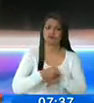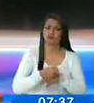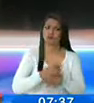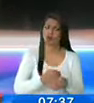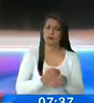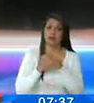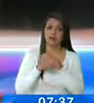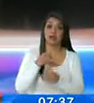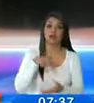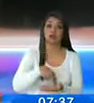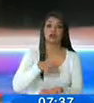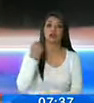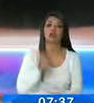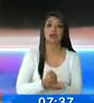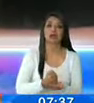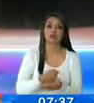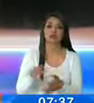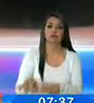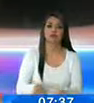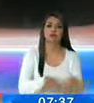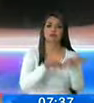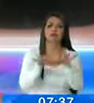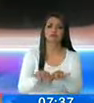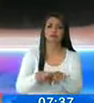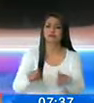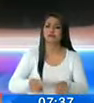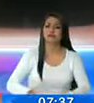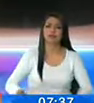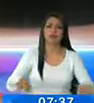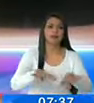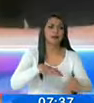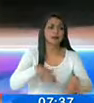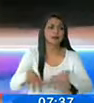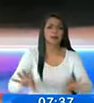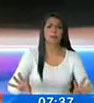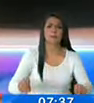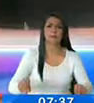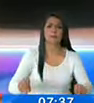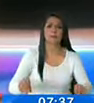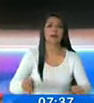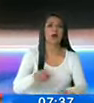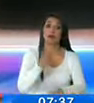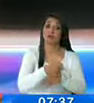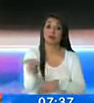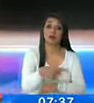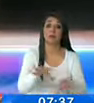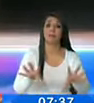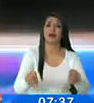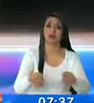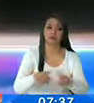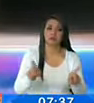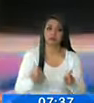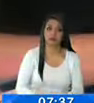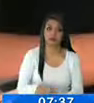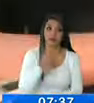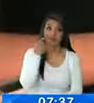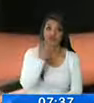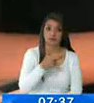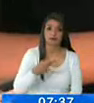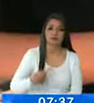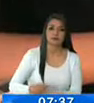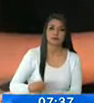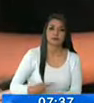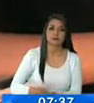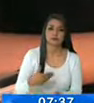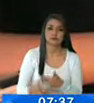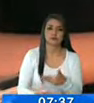al señor notario a que apague los equipos mientras se realizaba esta diligencia. Esto sabrá analizar Fiscalía a su